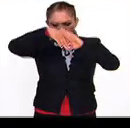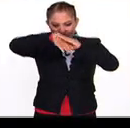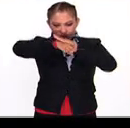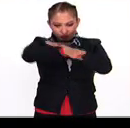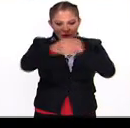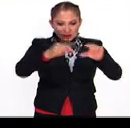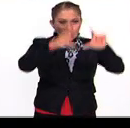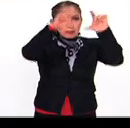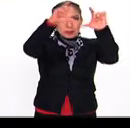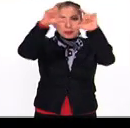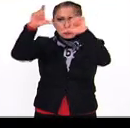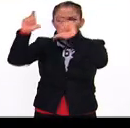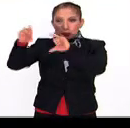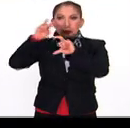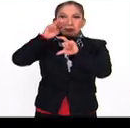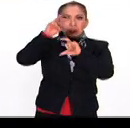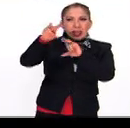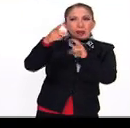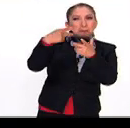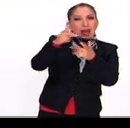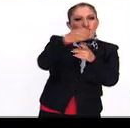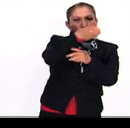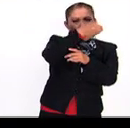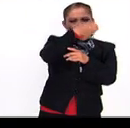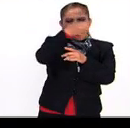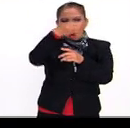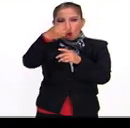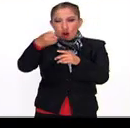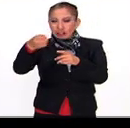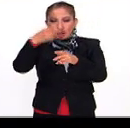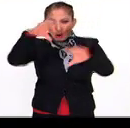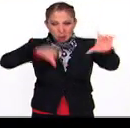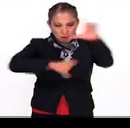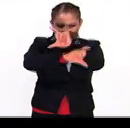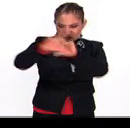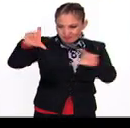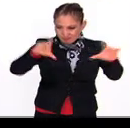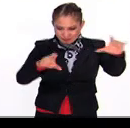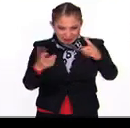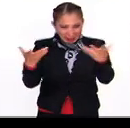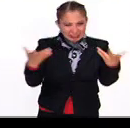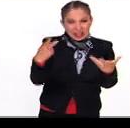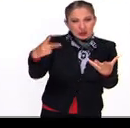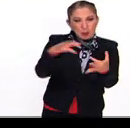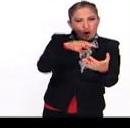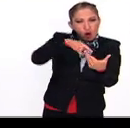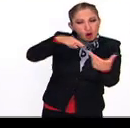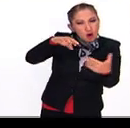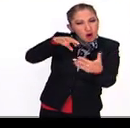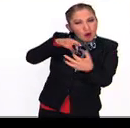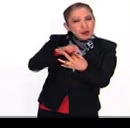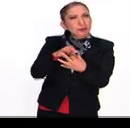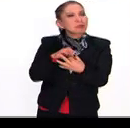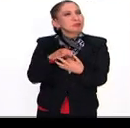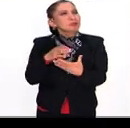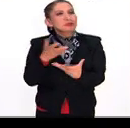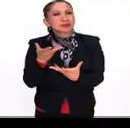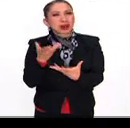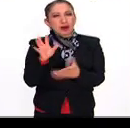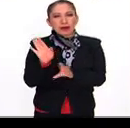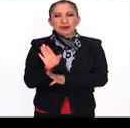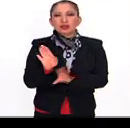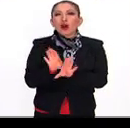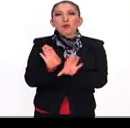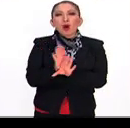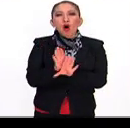de la enramada, pero rompiendo el orden de la enramada para de alguna manera generar una relación, en cierta